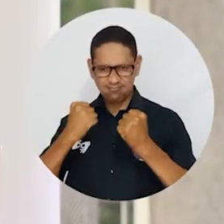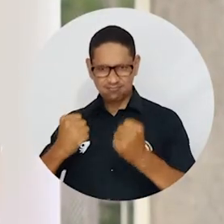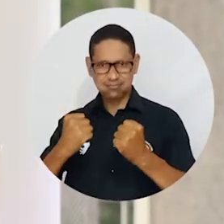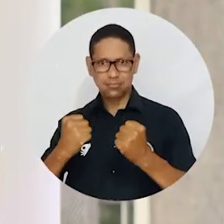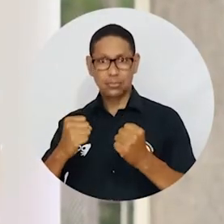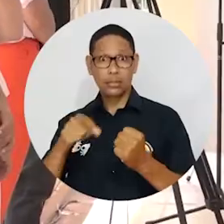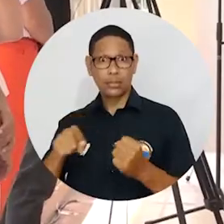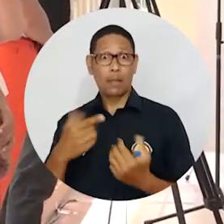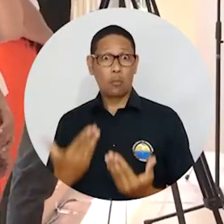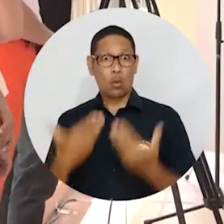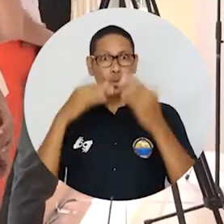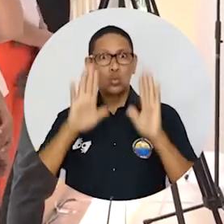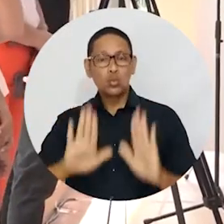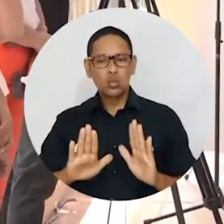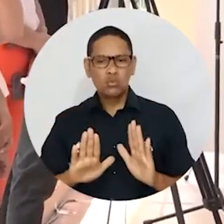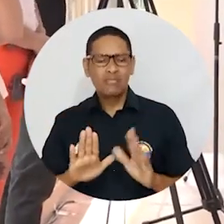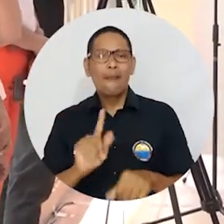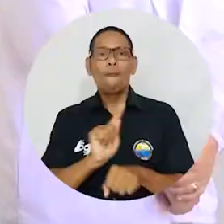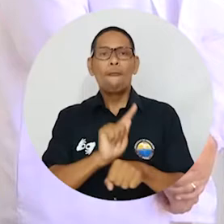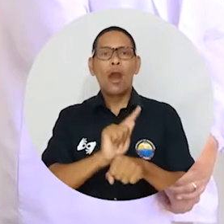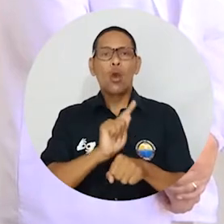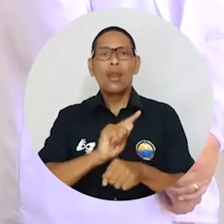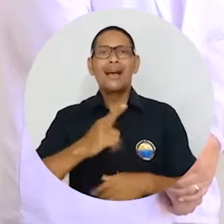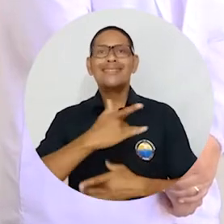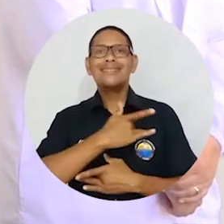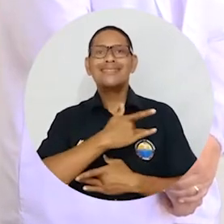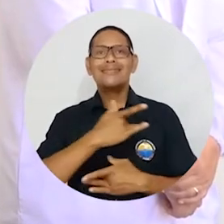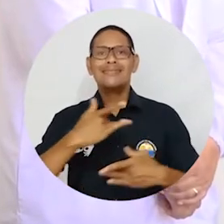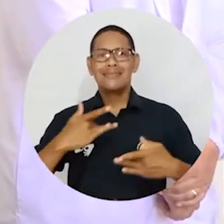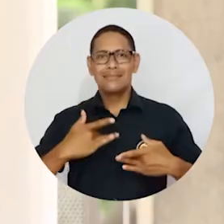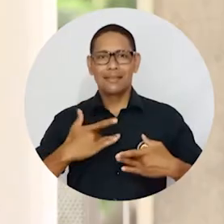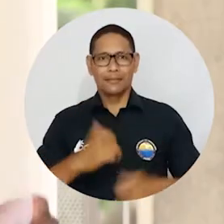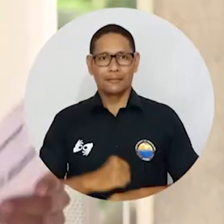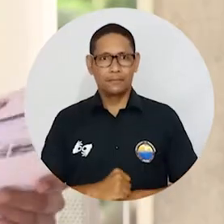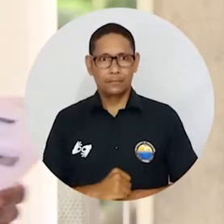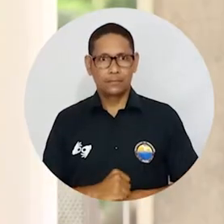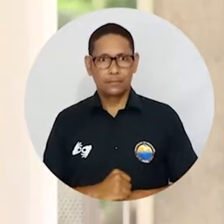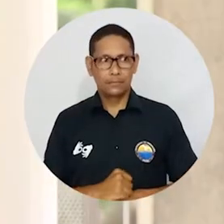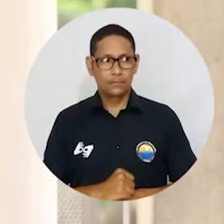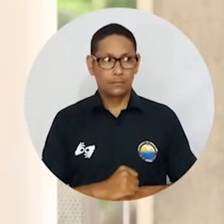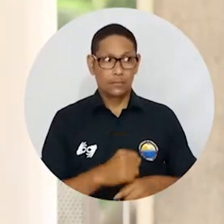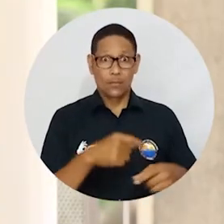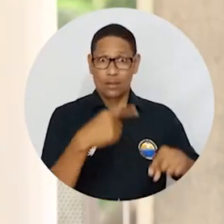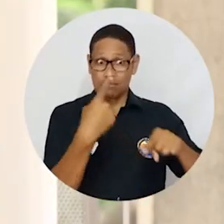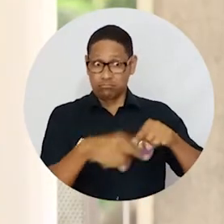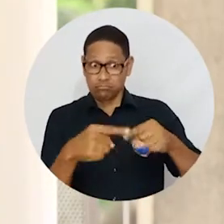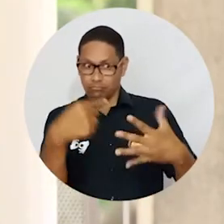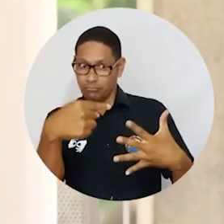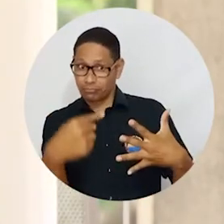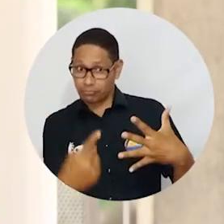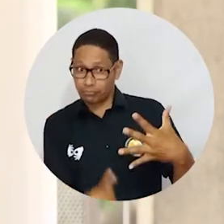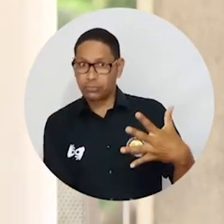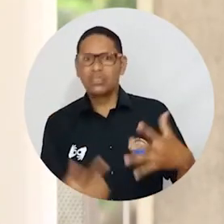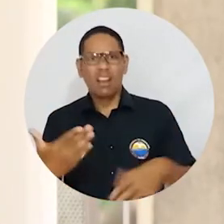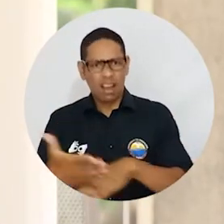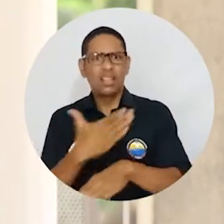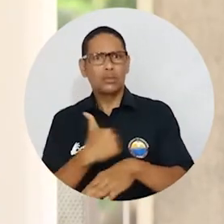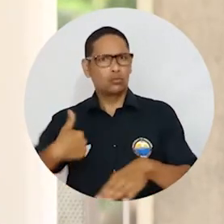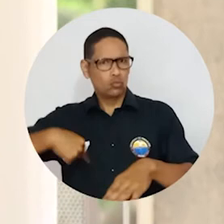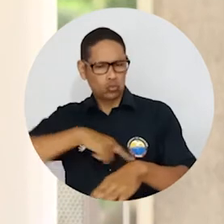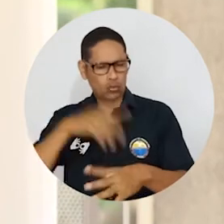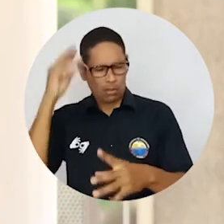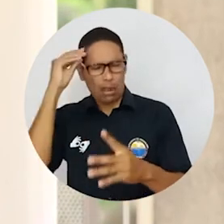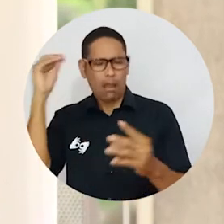pregrado y posgrado de la Facultad de Ciencias de la Salud. Estos equipos hacen parte de los compromisos que hemos